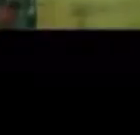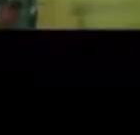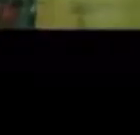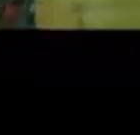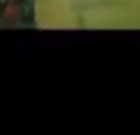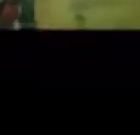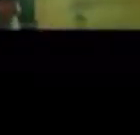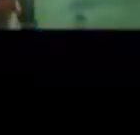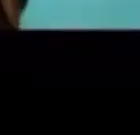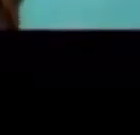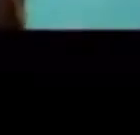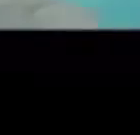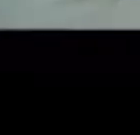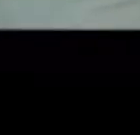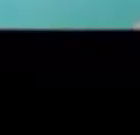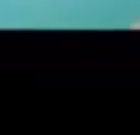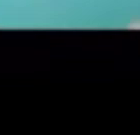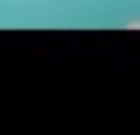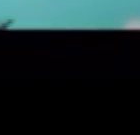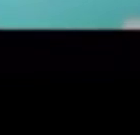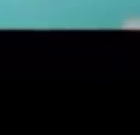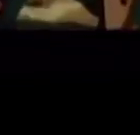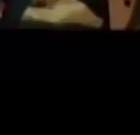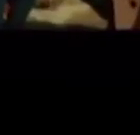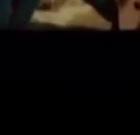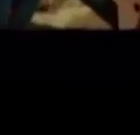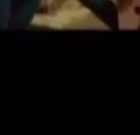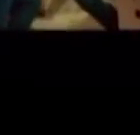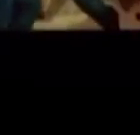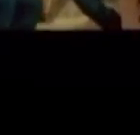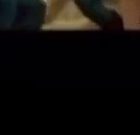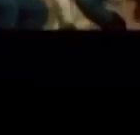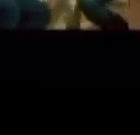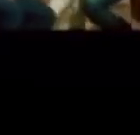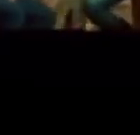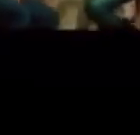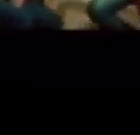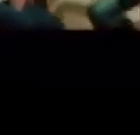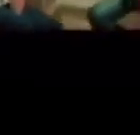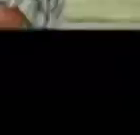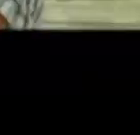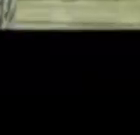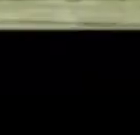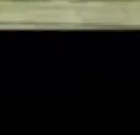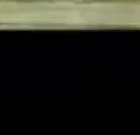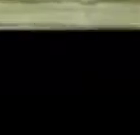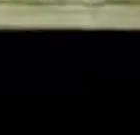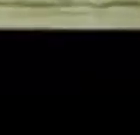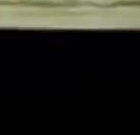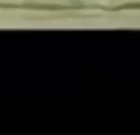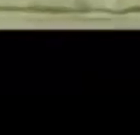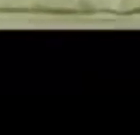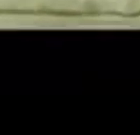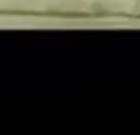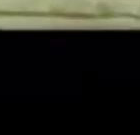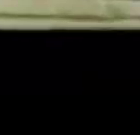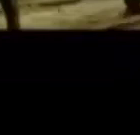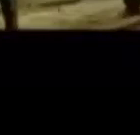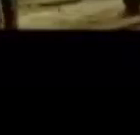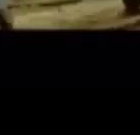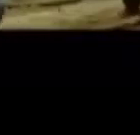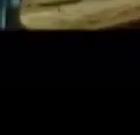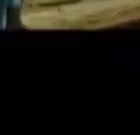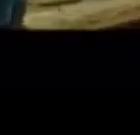bonito. Onírico estoy ya que reviento, con tal de emplazar en tu culo que anegan mi